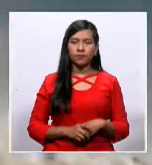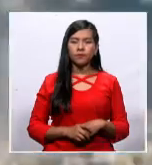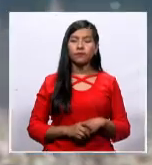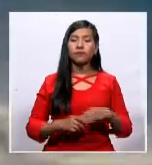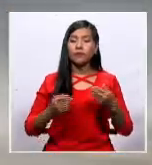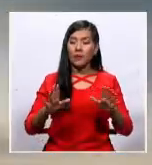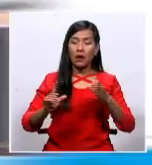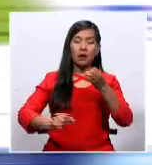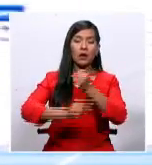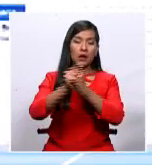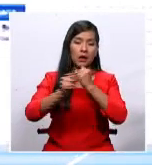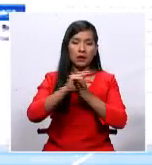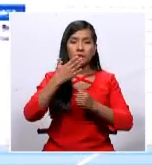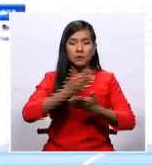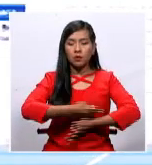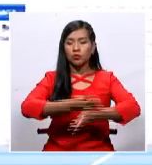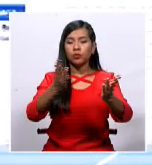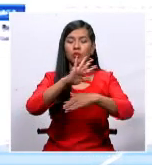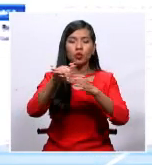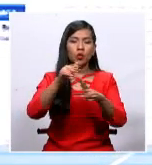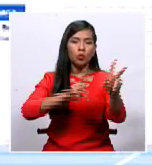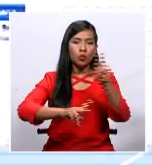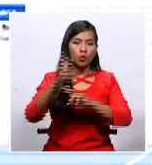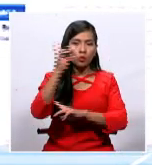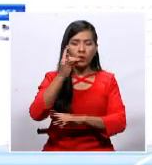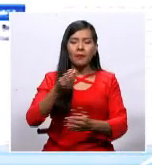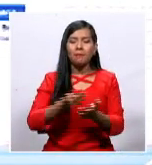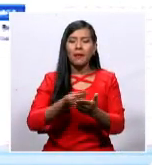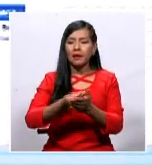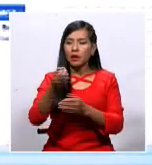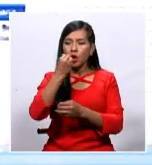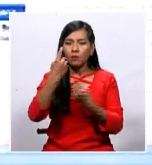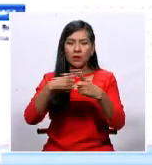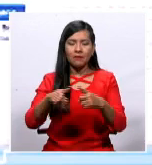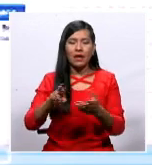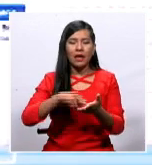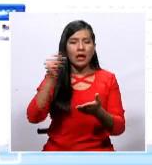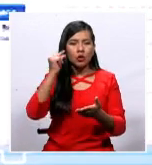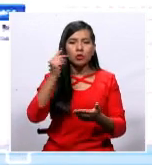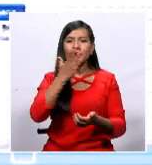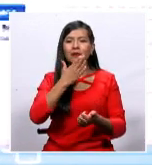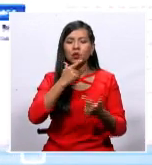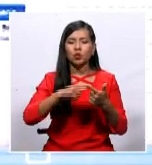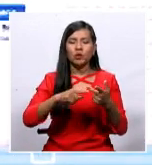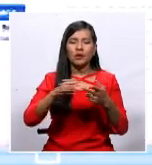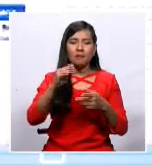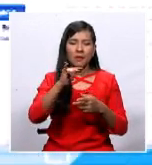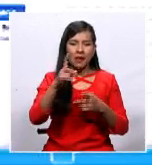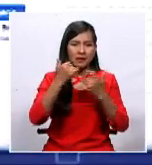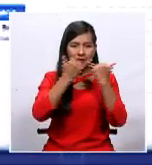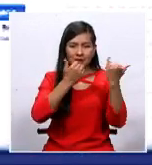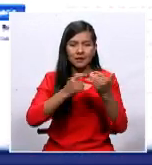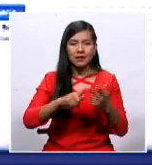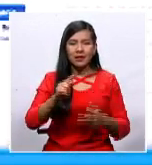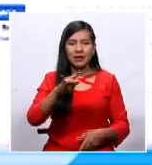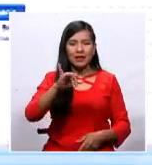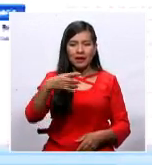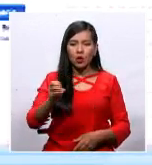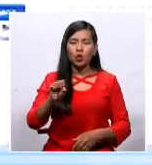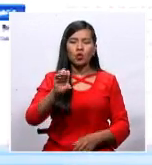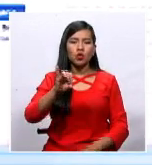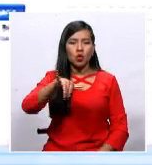Hemos garantizado a la población boliviana el abastecimiento de alimentos a precio justo de arroz, azúcar, maíz, trigo, subproductos de